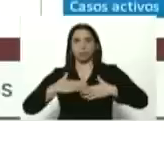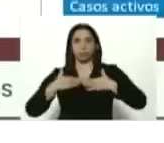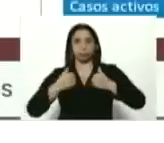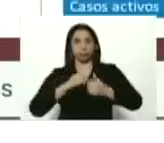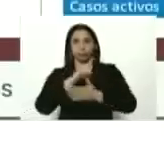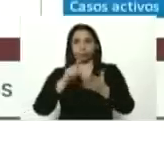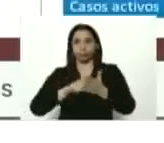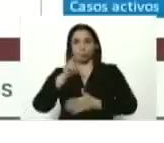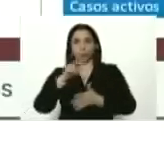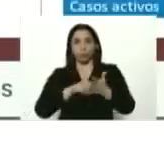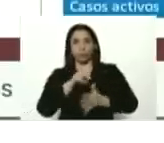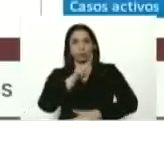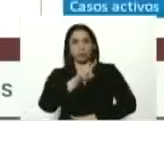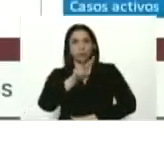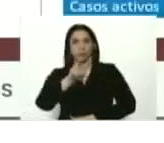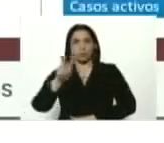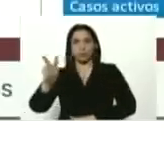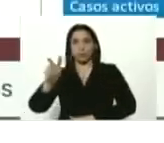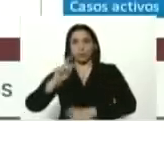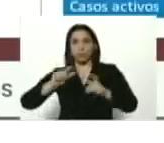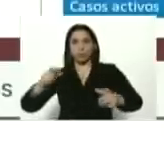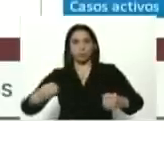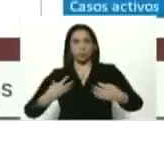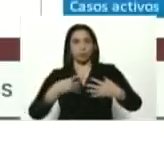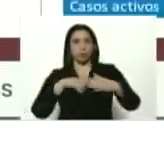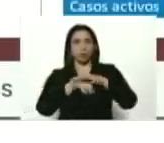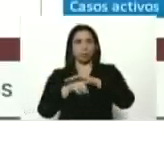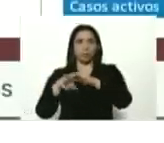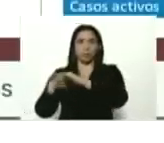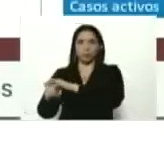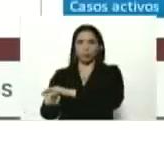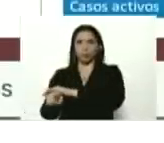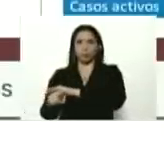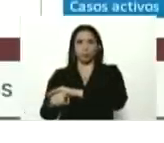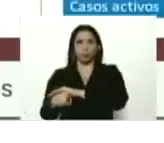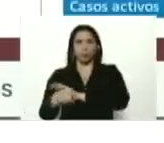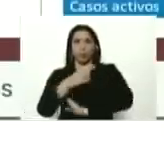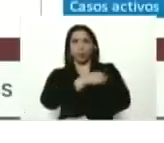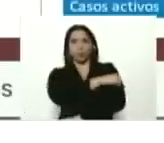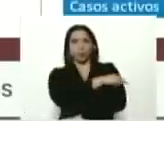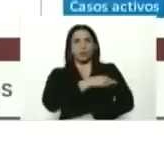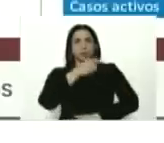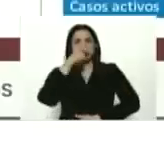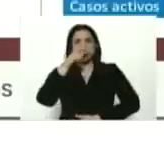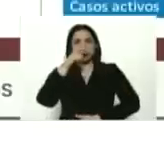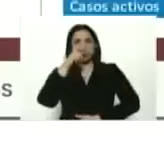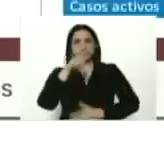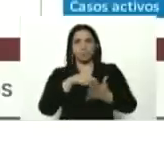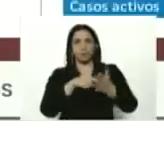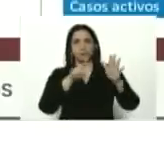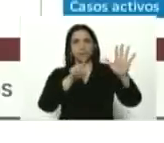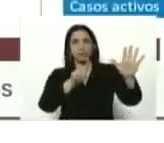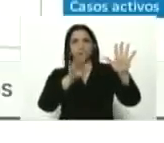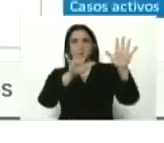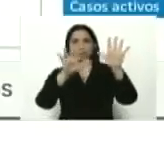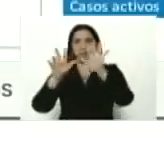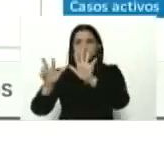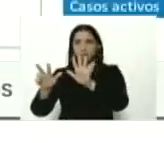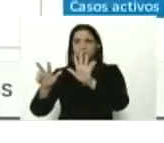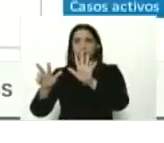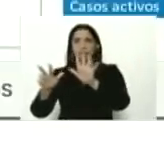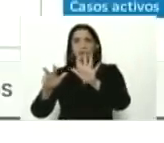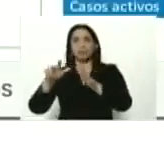y 2.122 casos se encuentran ingresados o en hospitales centinelas, 1.618, o en centros de diagnóstico